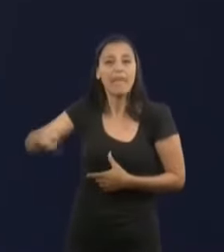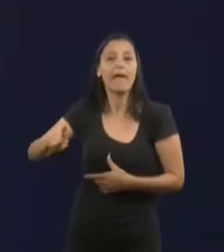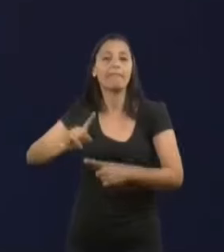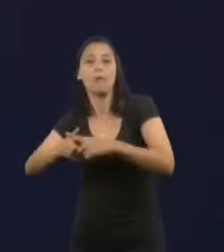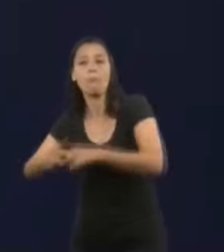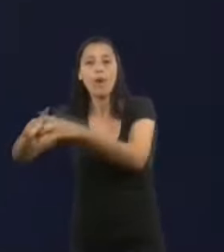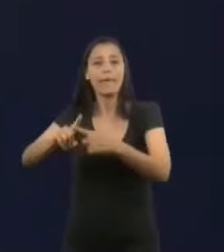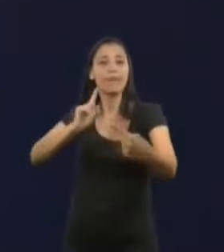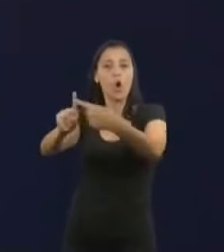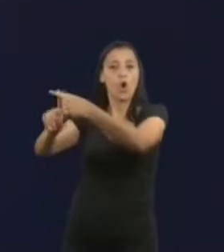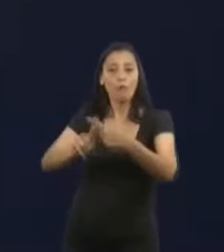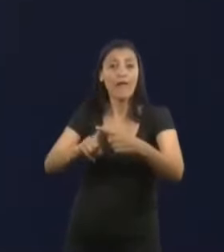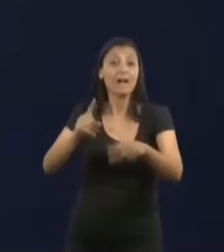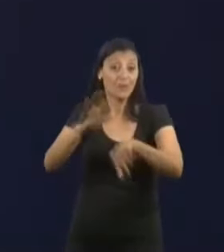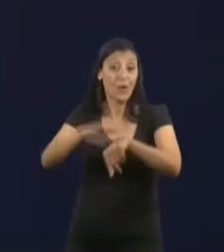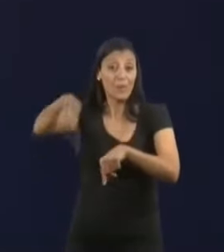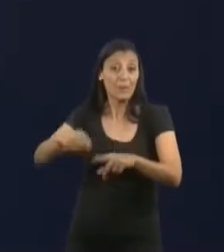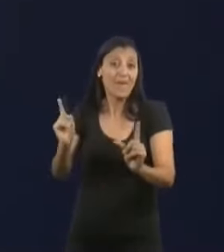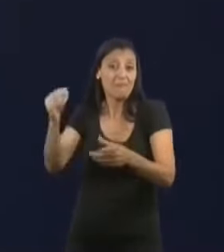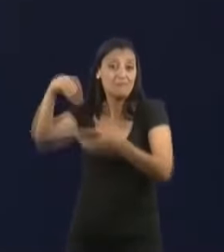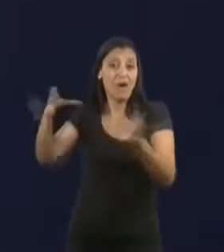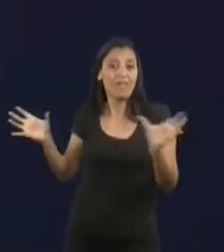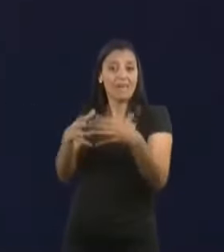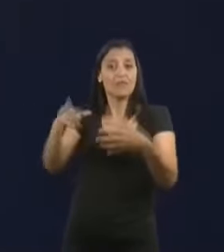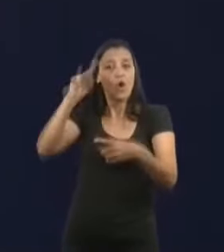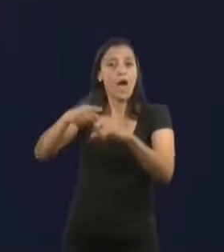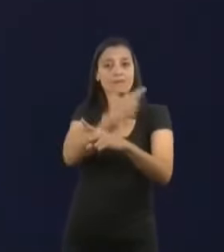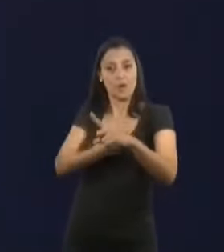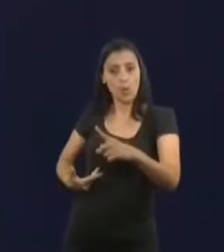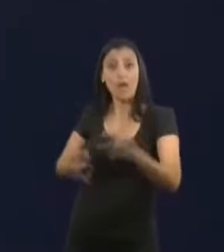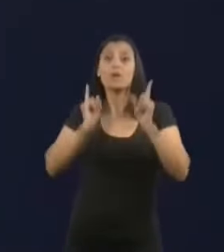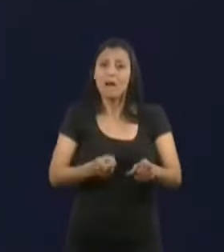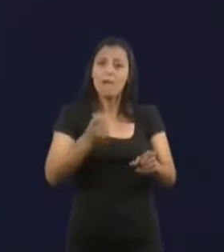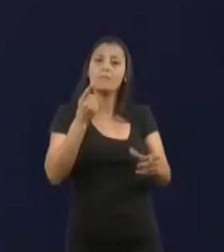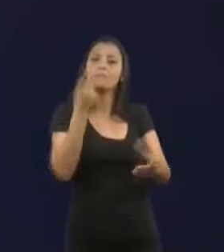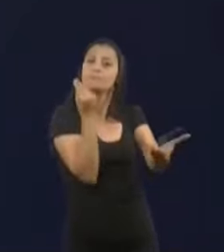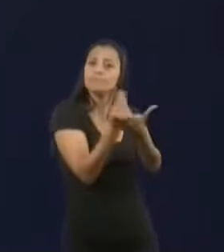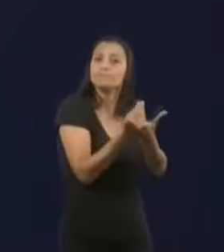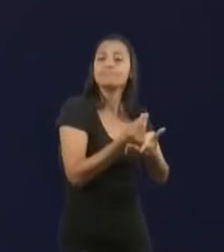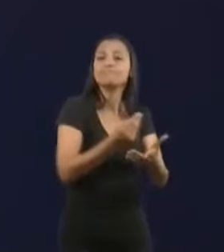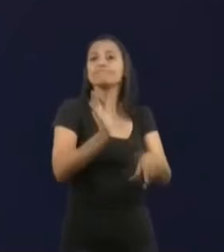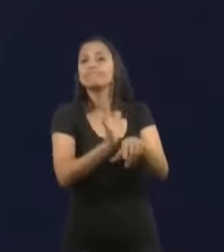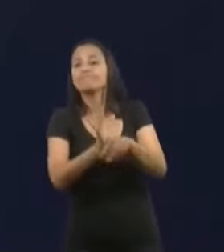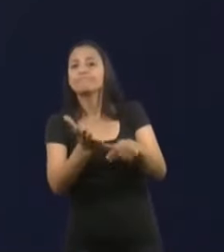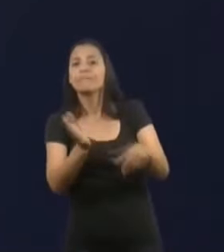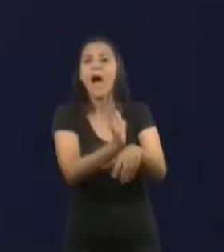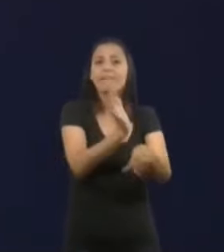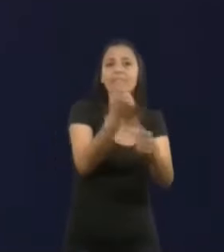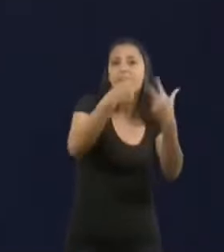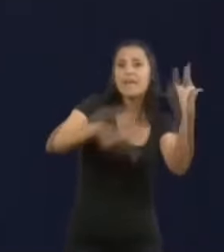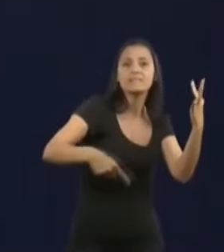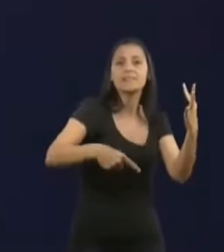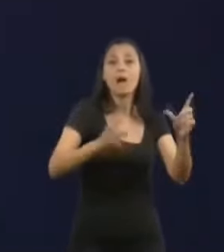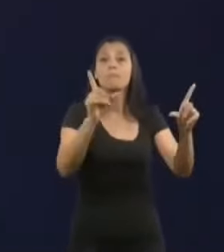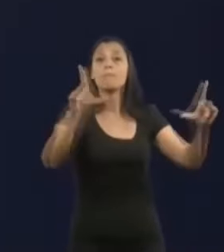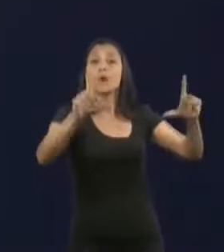política del gobierno de turno además también eh contrataba artistas artistas populares en un programa que se llamaba